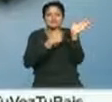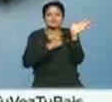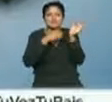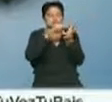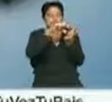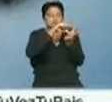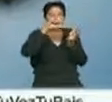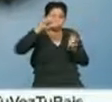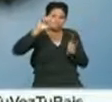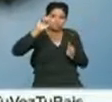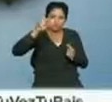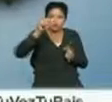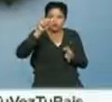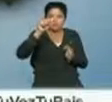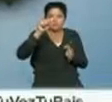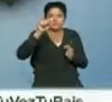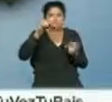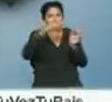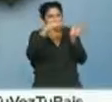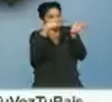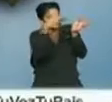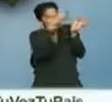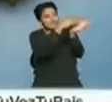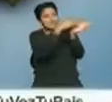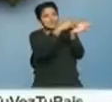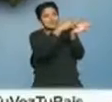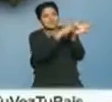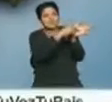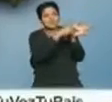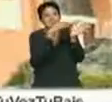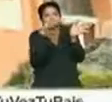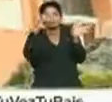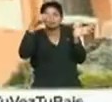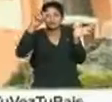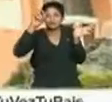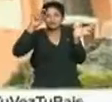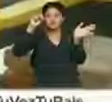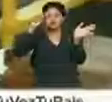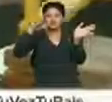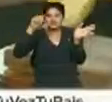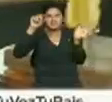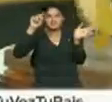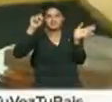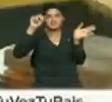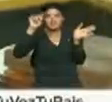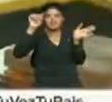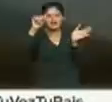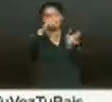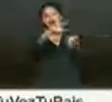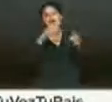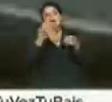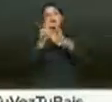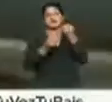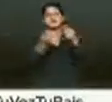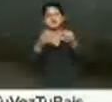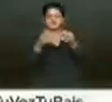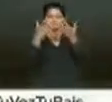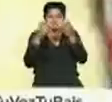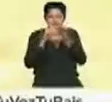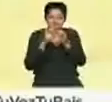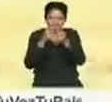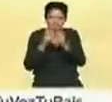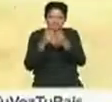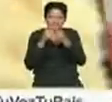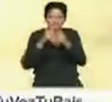nombre. Al centro de la provincia se encuentra Gunzanamá. Entre las actividades económicas de este cantón, destaca la